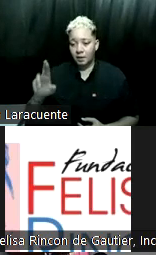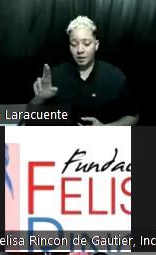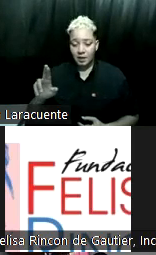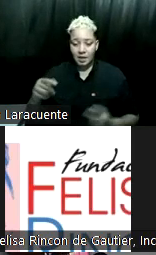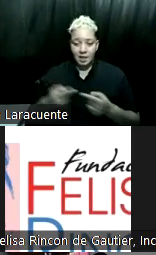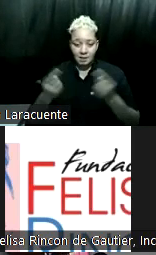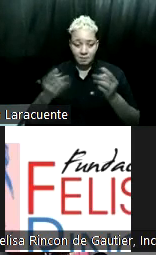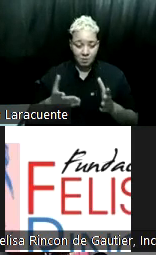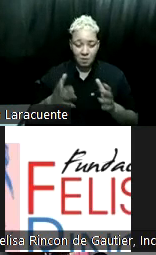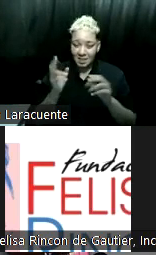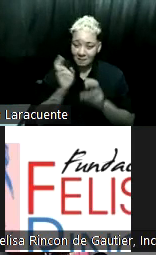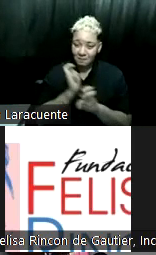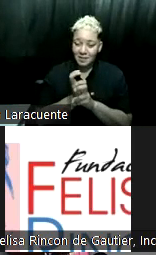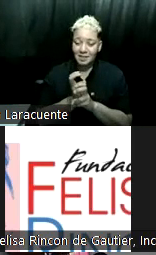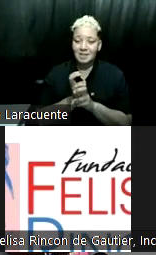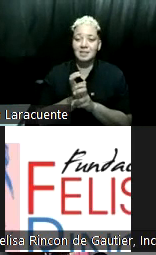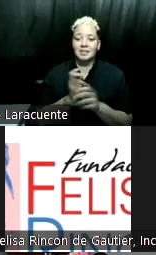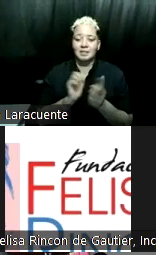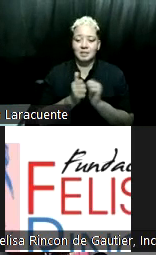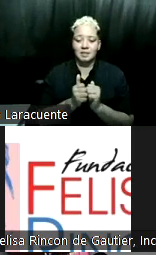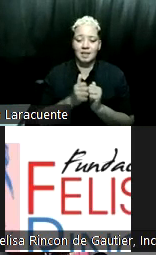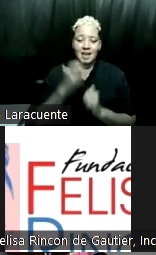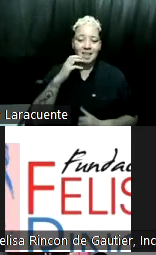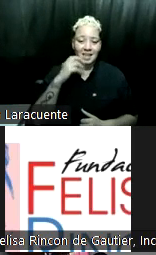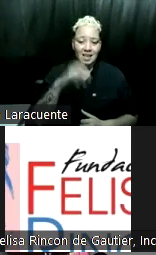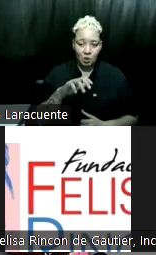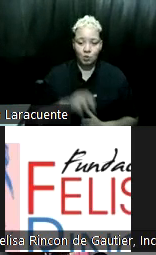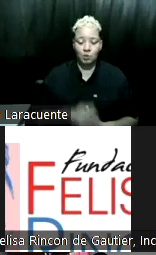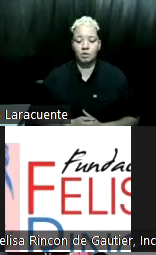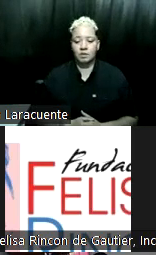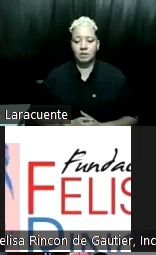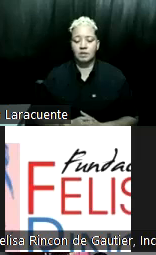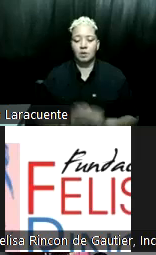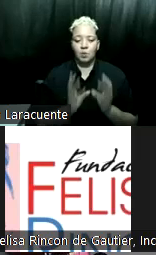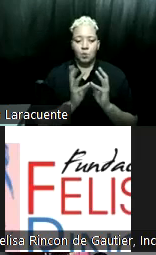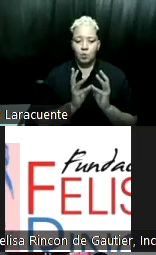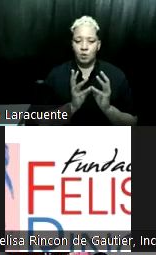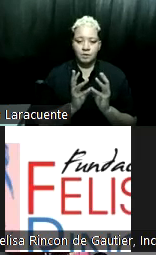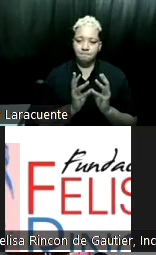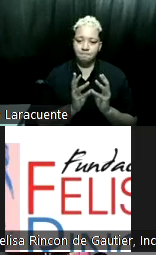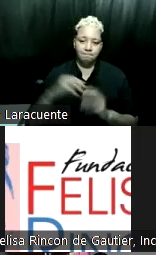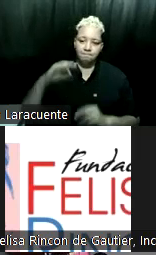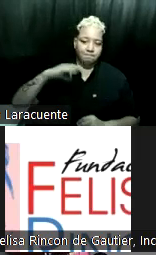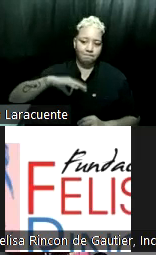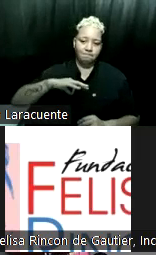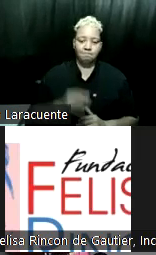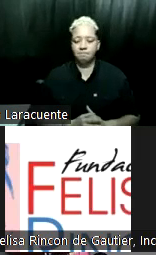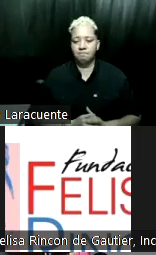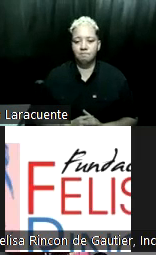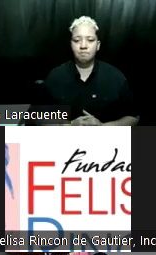torneo para ellos es el calor y que el clima no les favorece. Lo